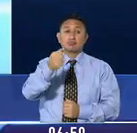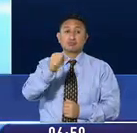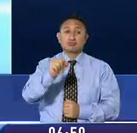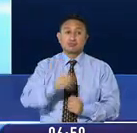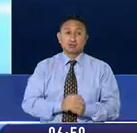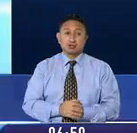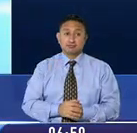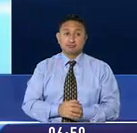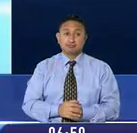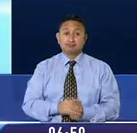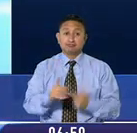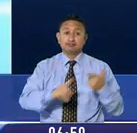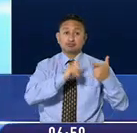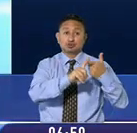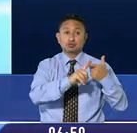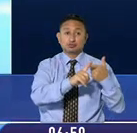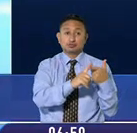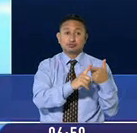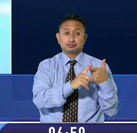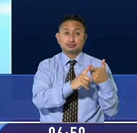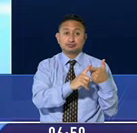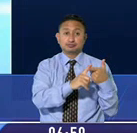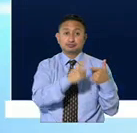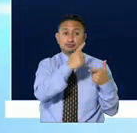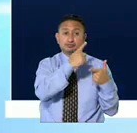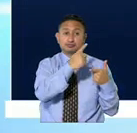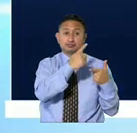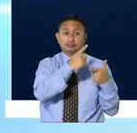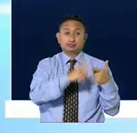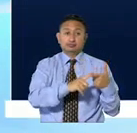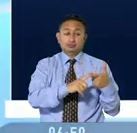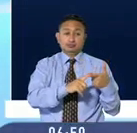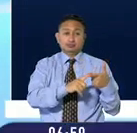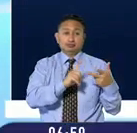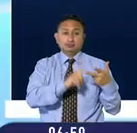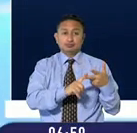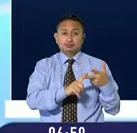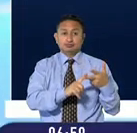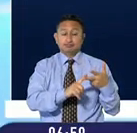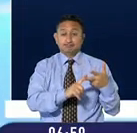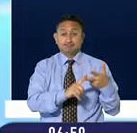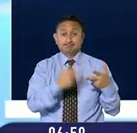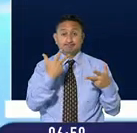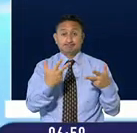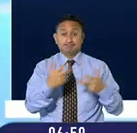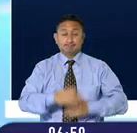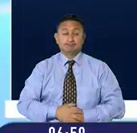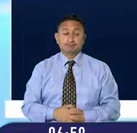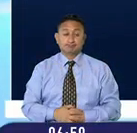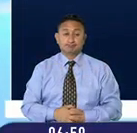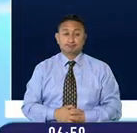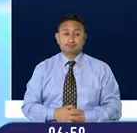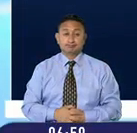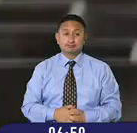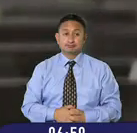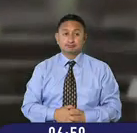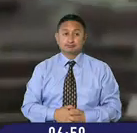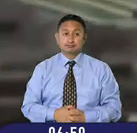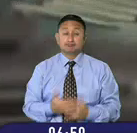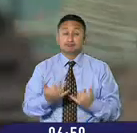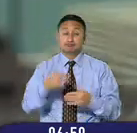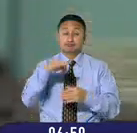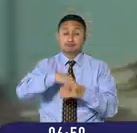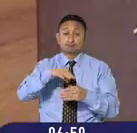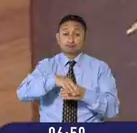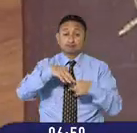Penal, Gustavo Cejo, de Niñez y Adolescentes Infractores, y Óscar Chamorro, de lo Laboral. Elección que llega en